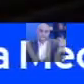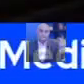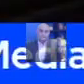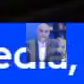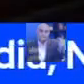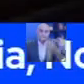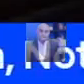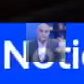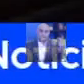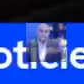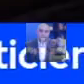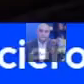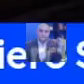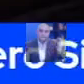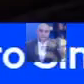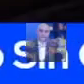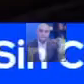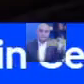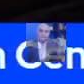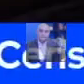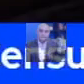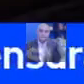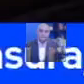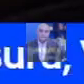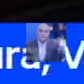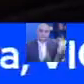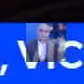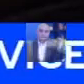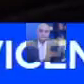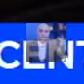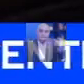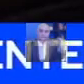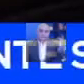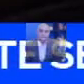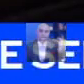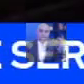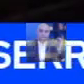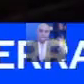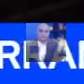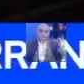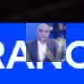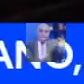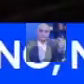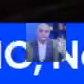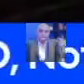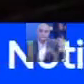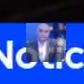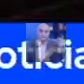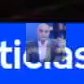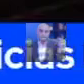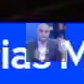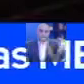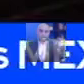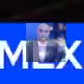periodistas de periódicos conservadores y les dijo, ok, respeto su libertad de expresión, digan lo que